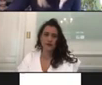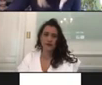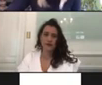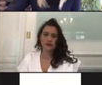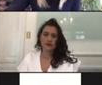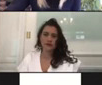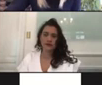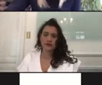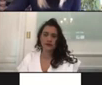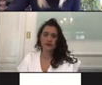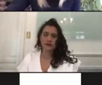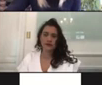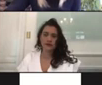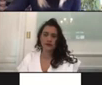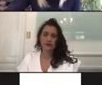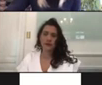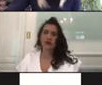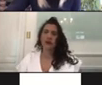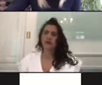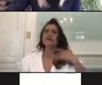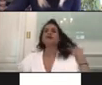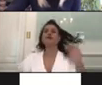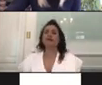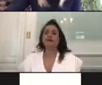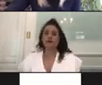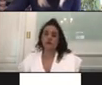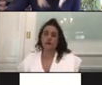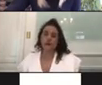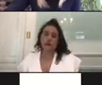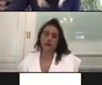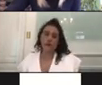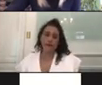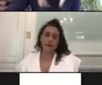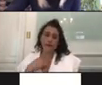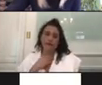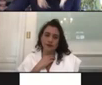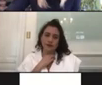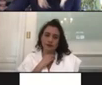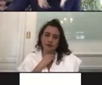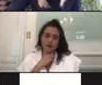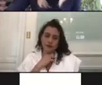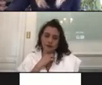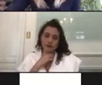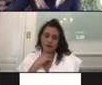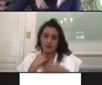bueno, recordar que México es un mercado muy importante para Estados Unidos. Después de Canadá, hasta hace